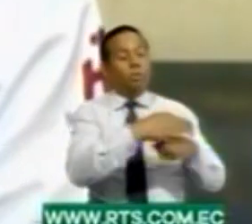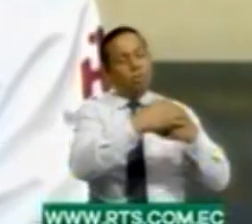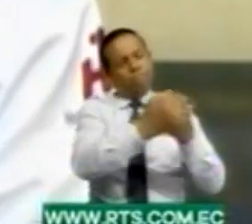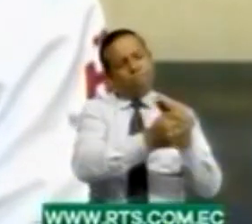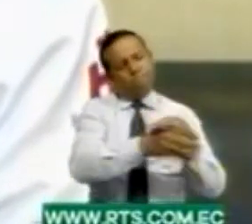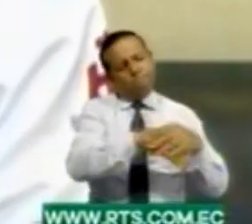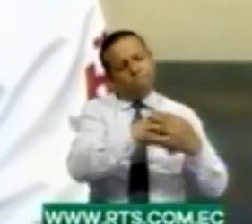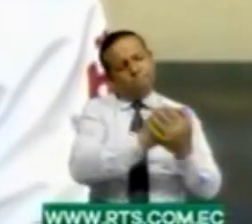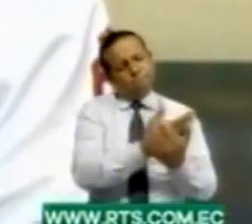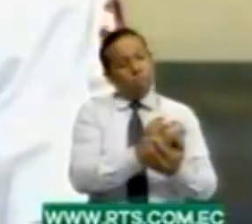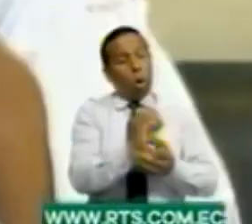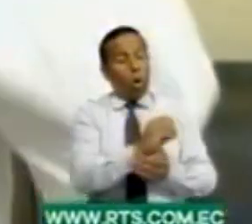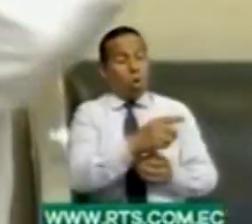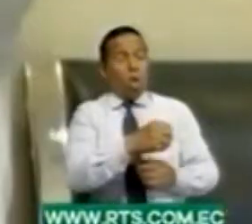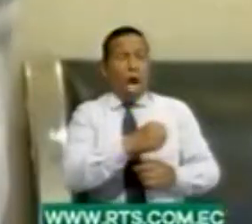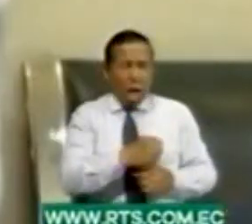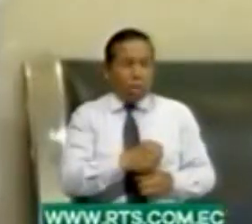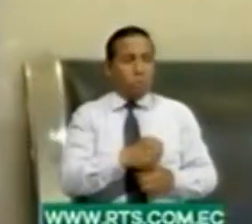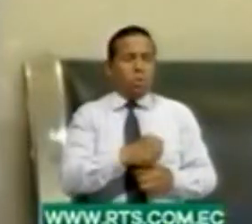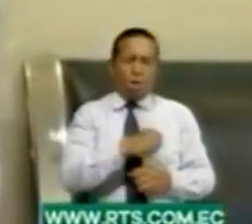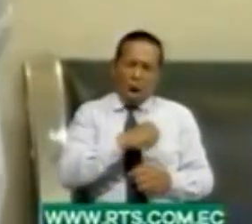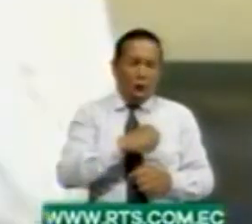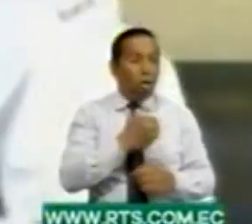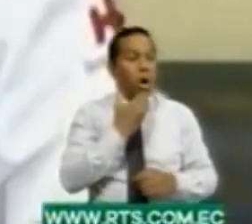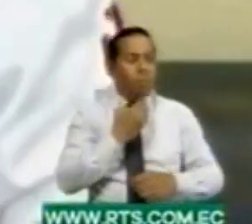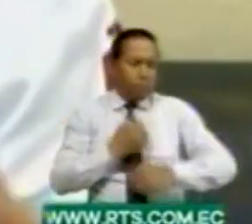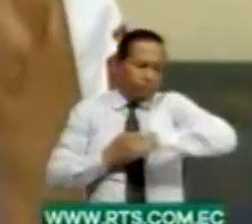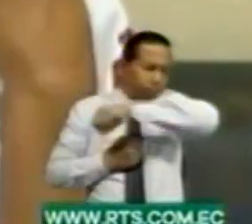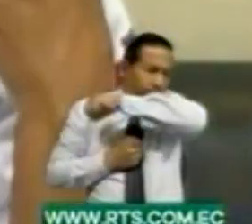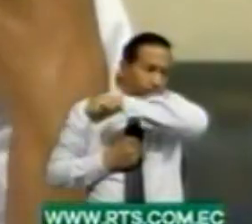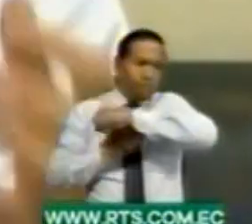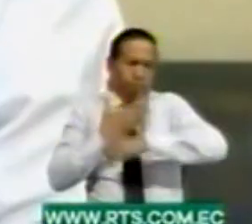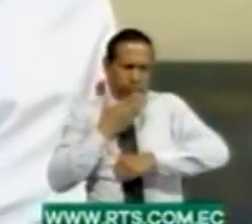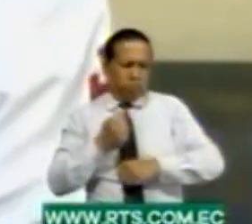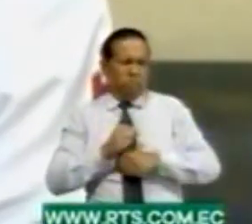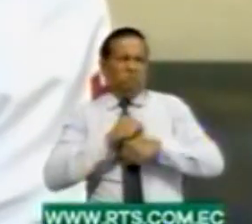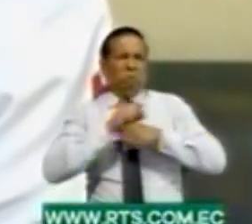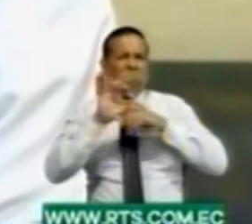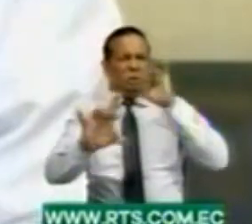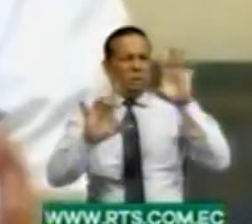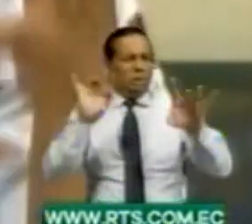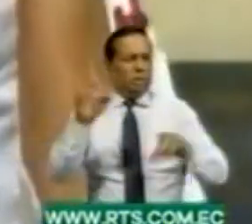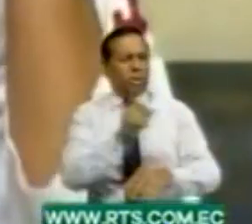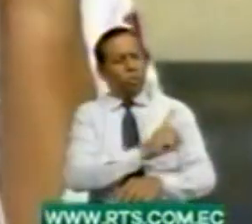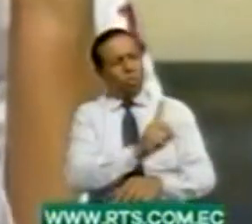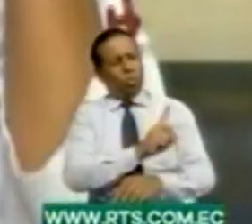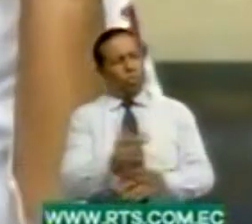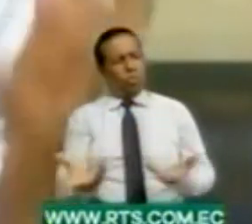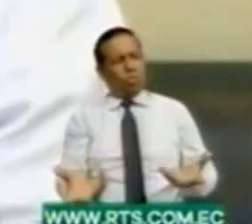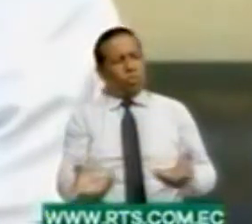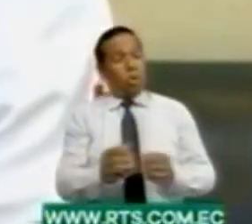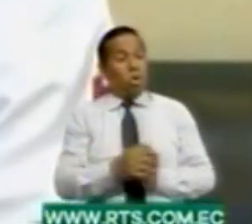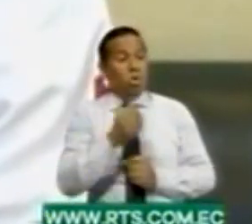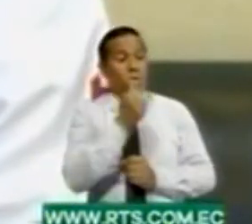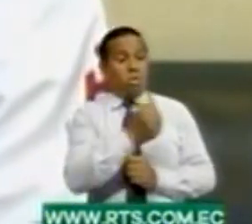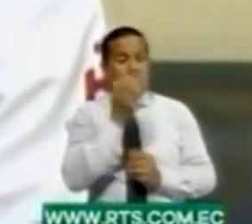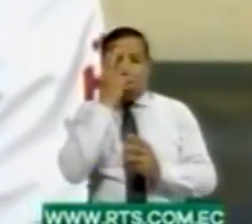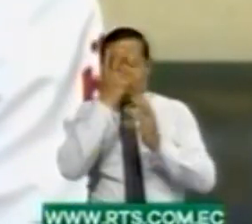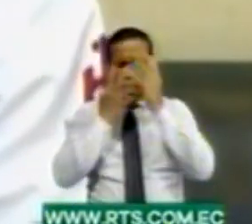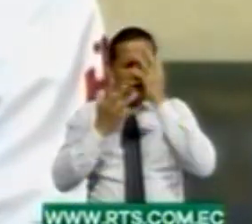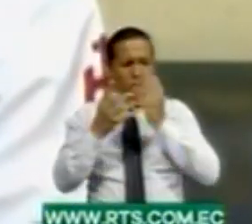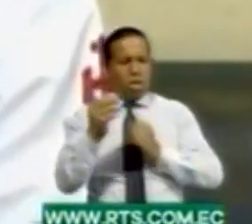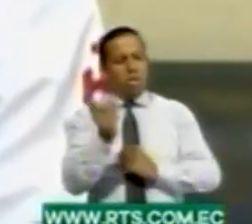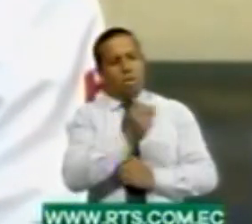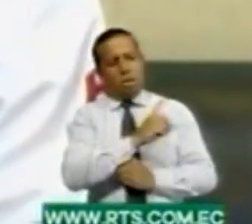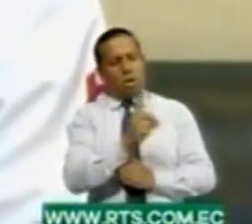que si va a toser o estornudar lo haga en el pliegue del codo que no tosa con sus manos que se no se manipule en la cara y que